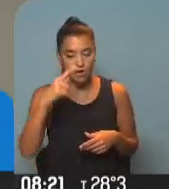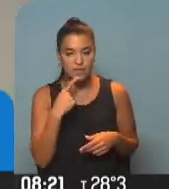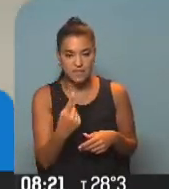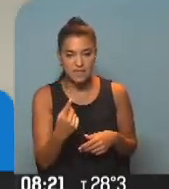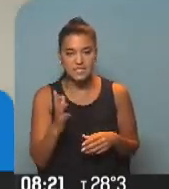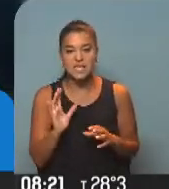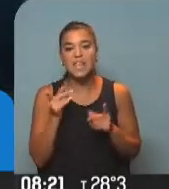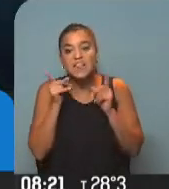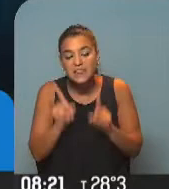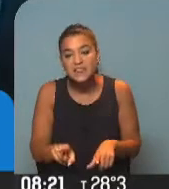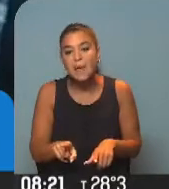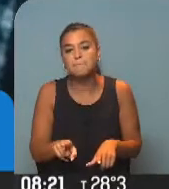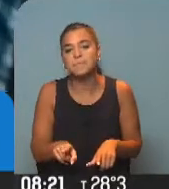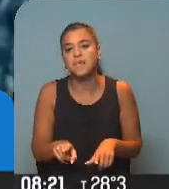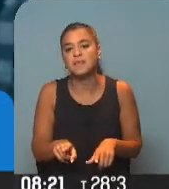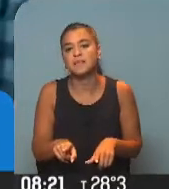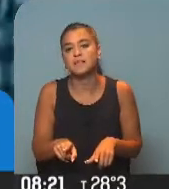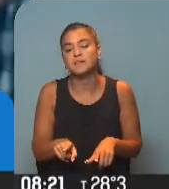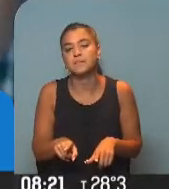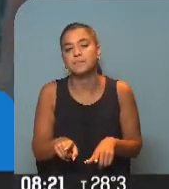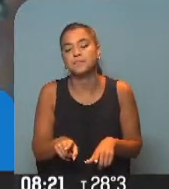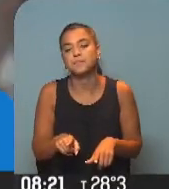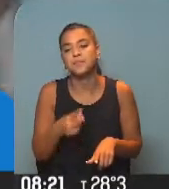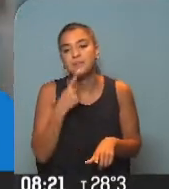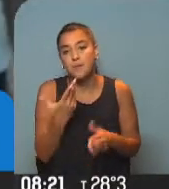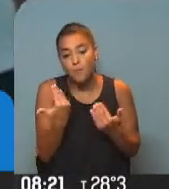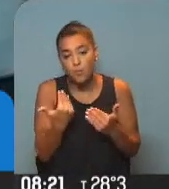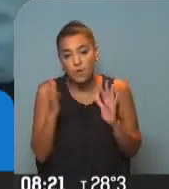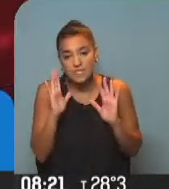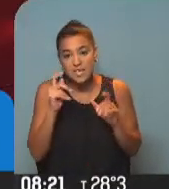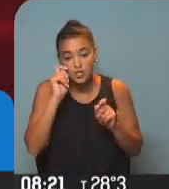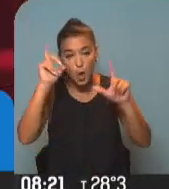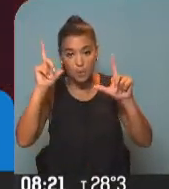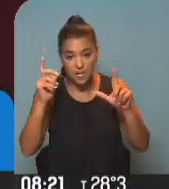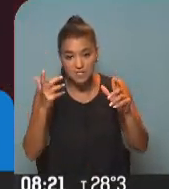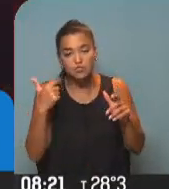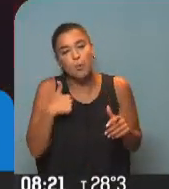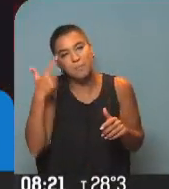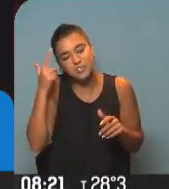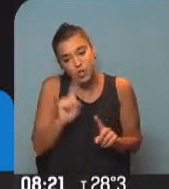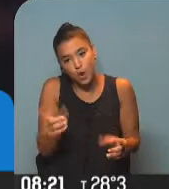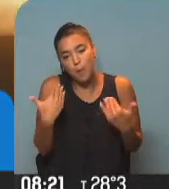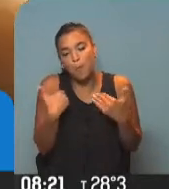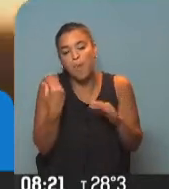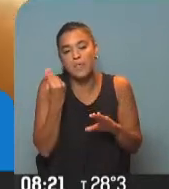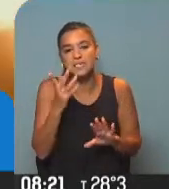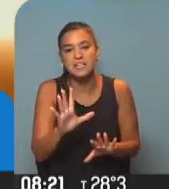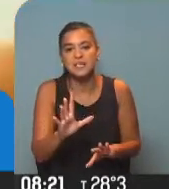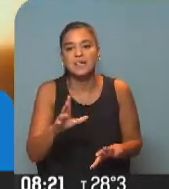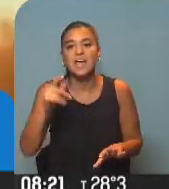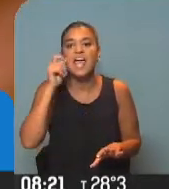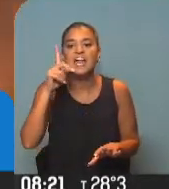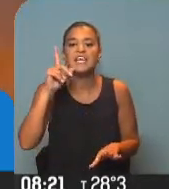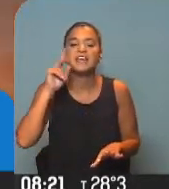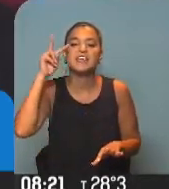público, también tiene algún espacio. Y una que puede llegar a ser sorpresiva, no lo creo, pero pongámosla como chance, es El Infiltrado de Ku